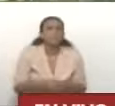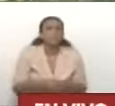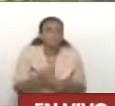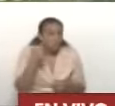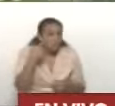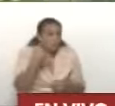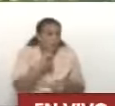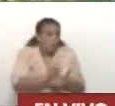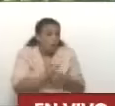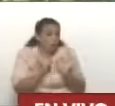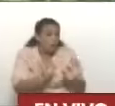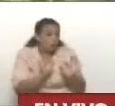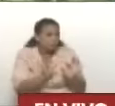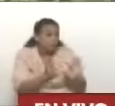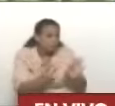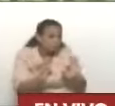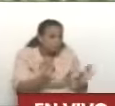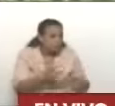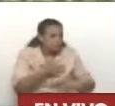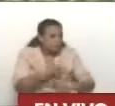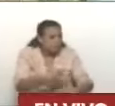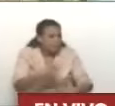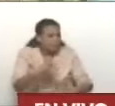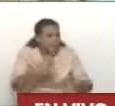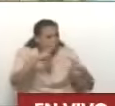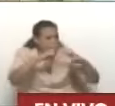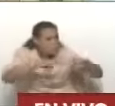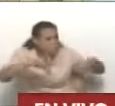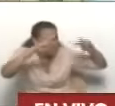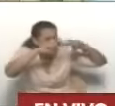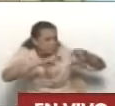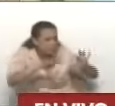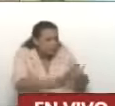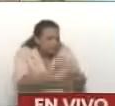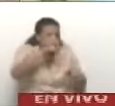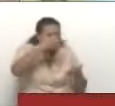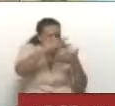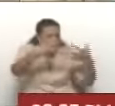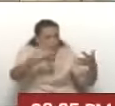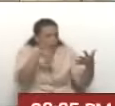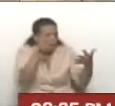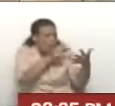una de las cosas interesantes de esta propuesta que nosotros venimos